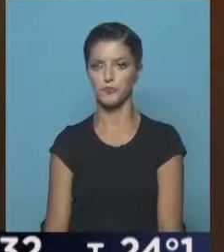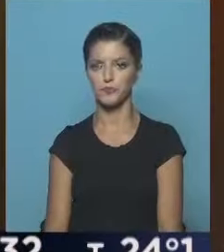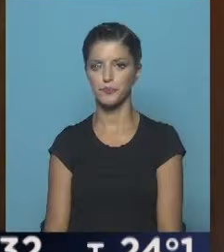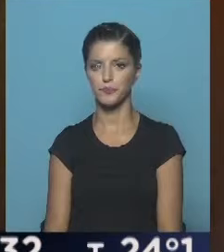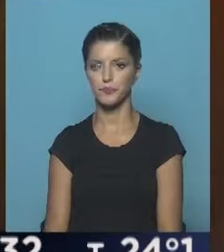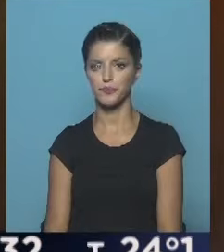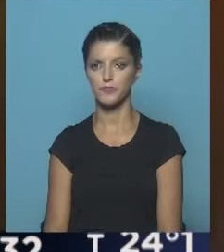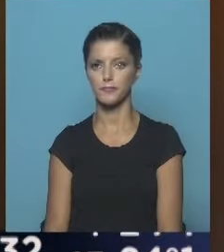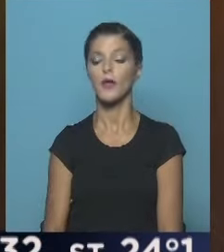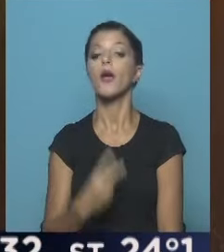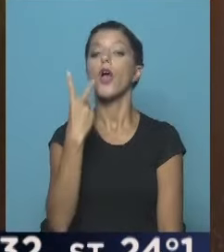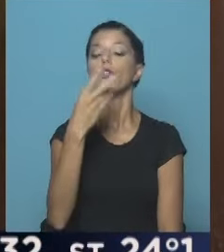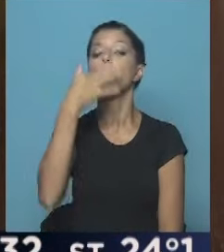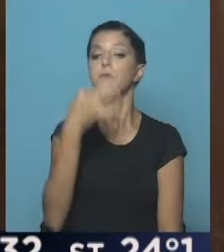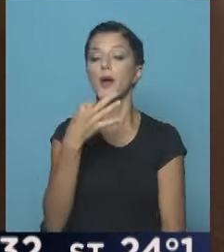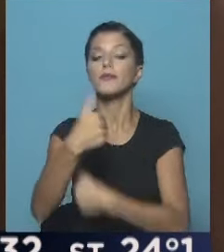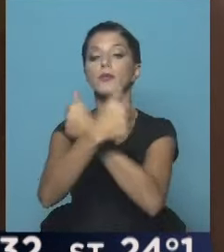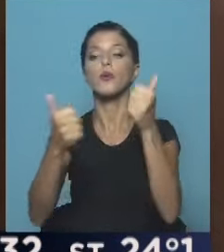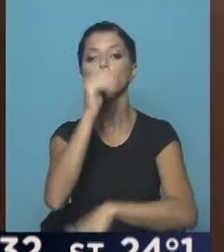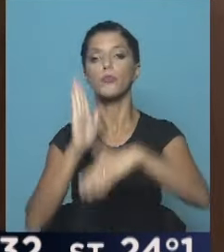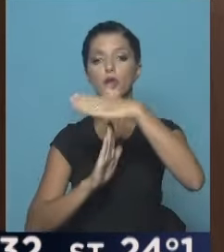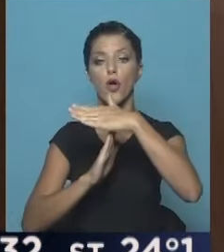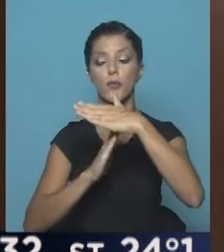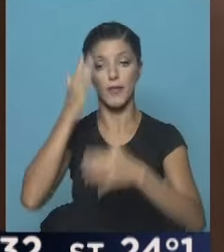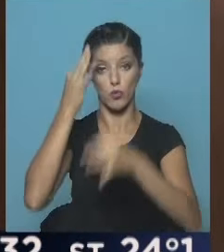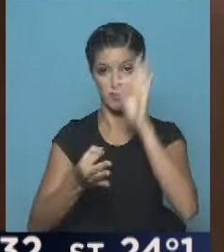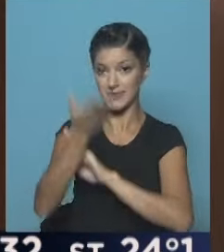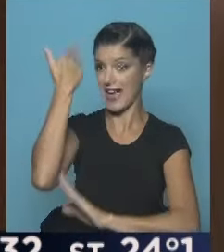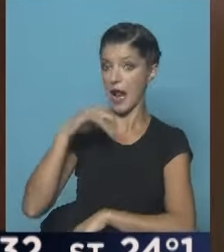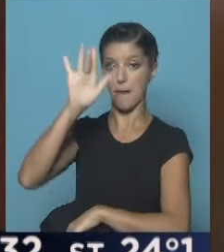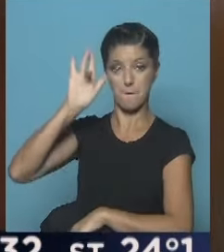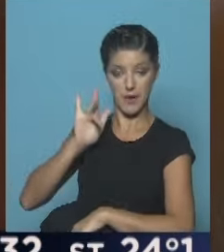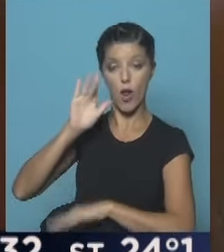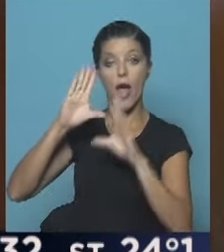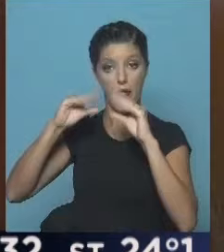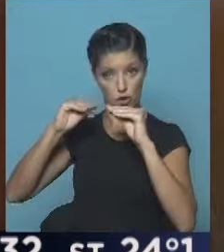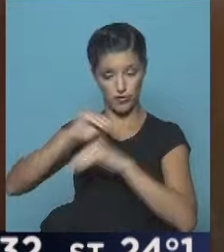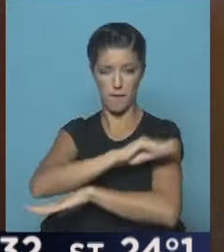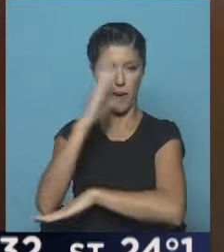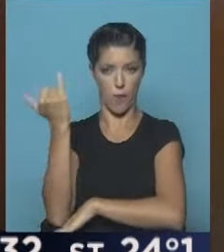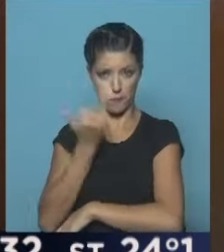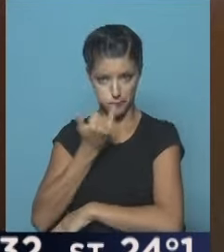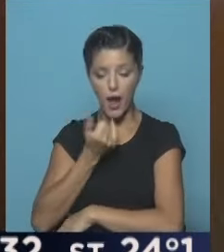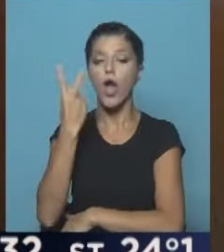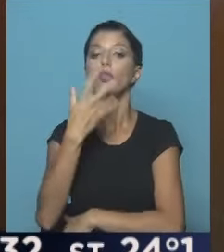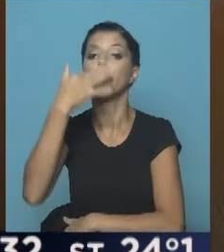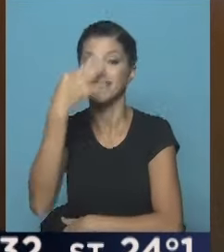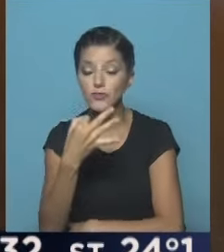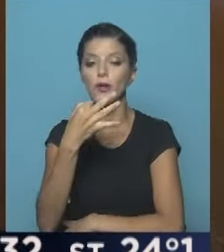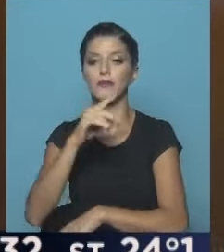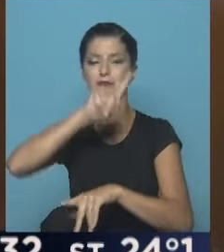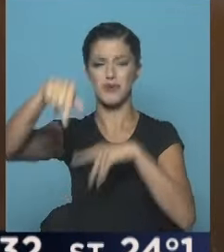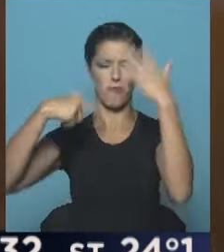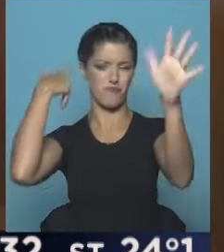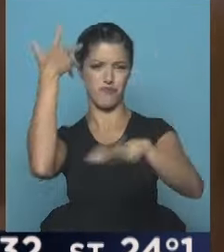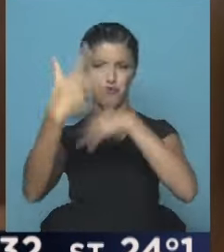Dos sentencias del Tribunal Superior de Justicia venezolano el miércoles a la noche, en la madrugada del jueves, llevaron conmoción no solo a Venezuela,